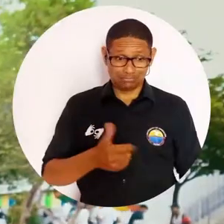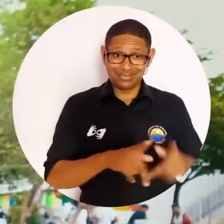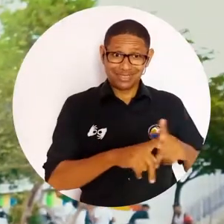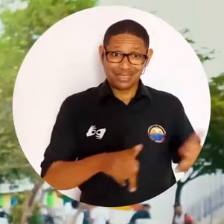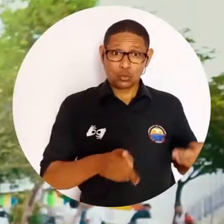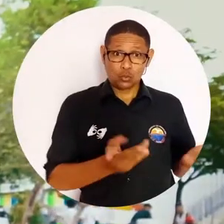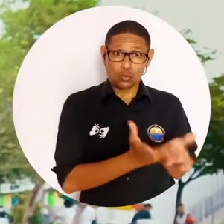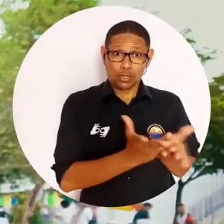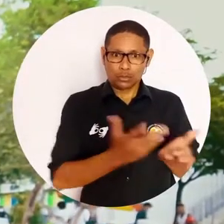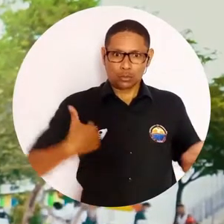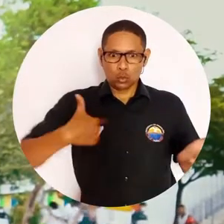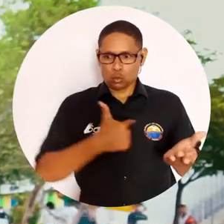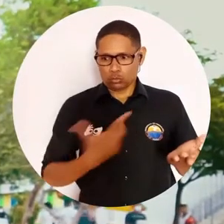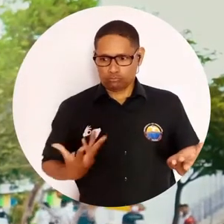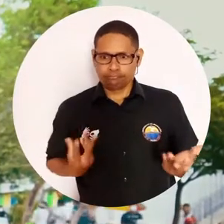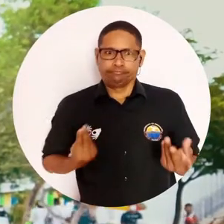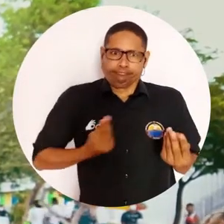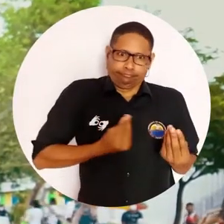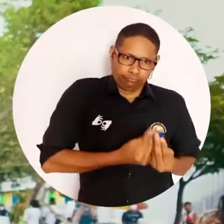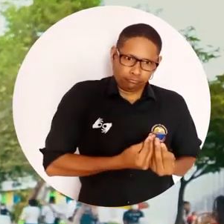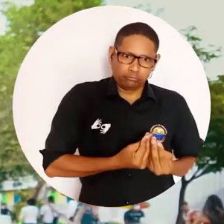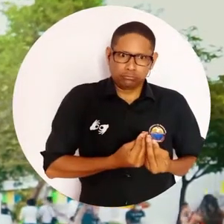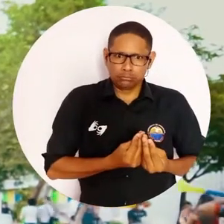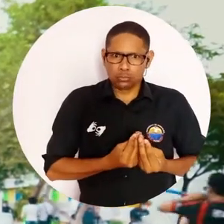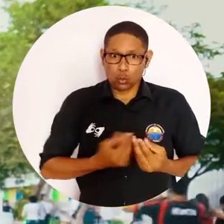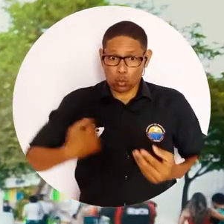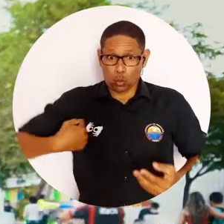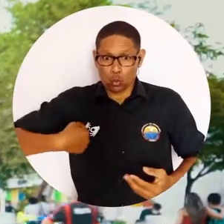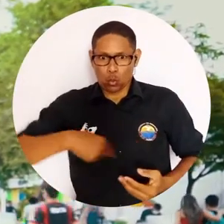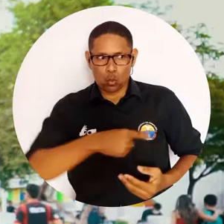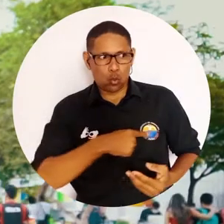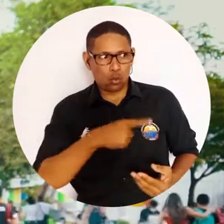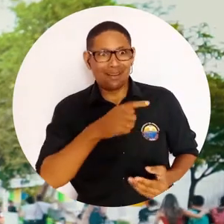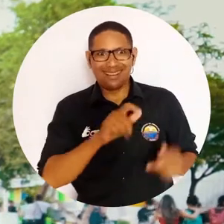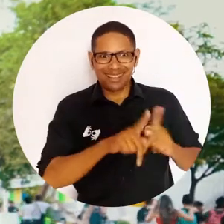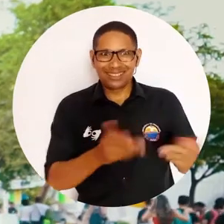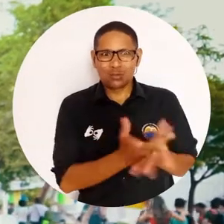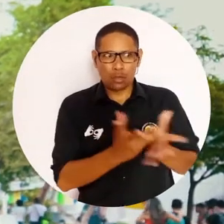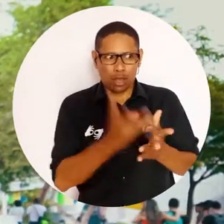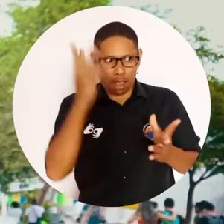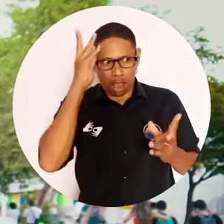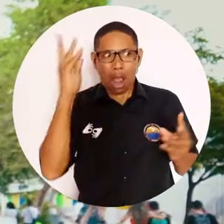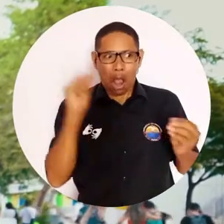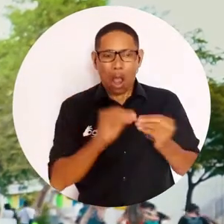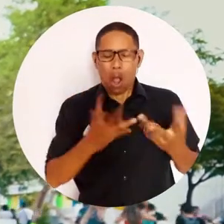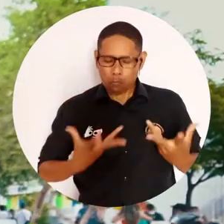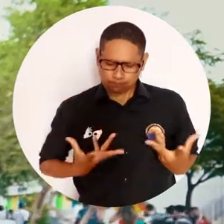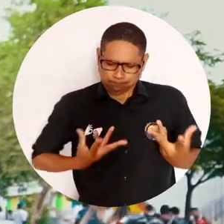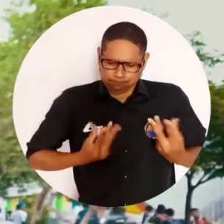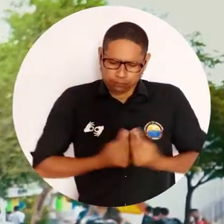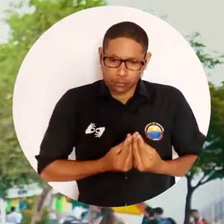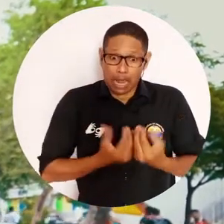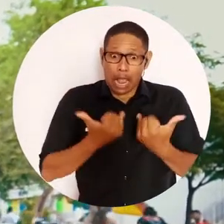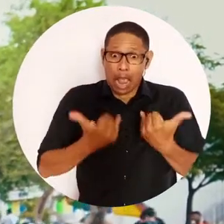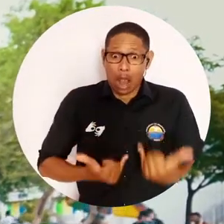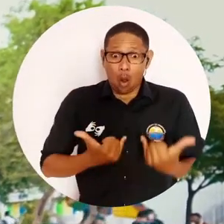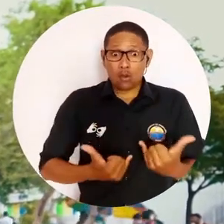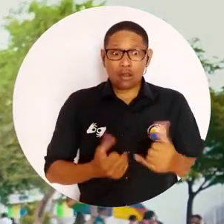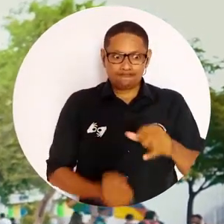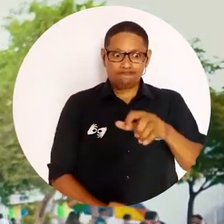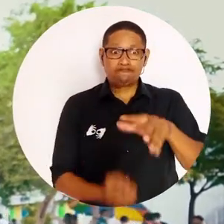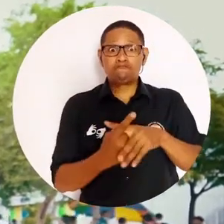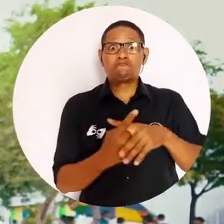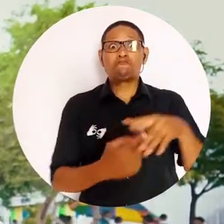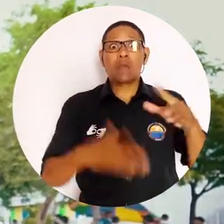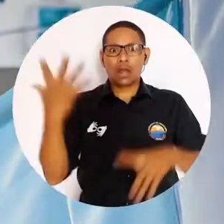Estamos acompañando a los estudiantes en un llamado de una mesa triestamentaria en la que nosotros hemos coincidido y hemos hecho convergencia con los estudiantes. Es un